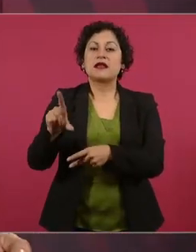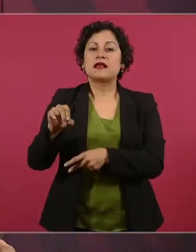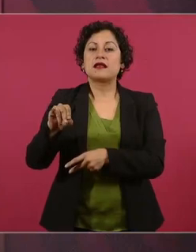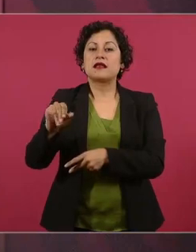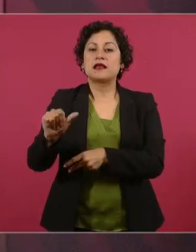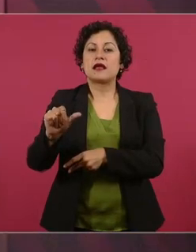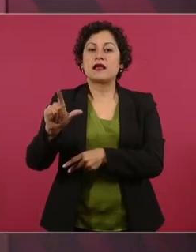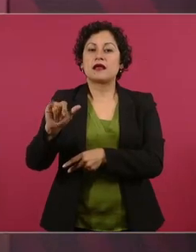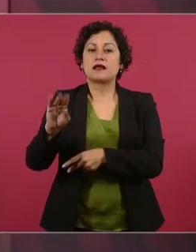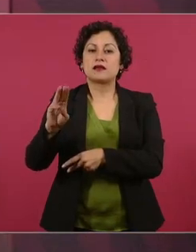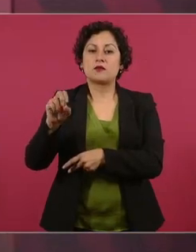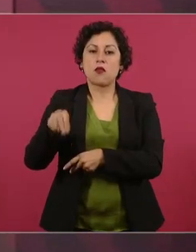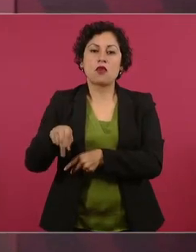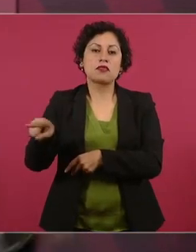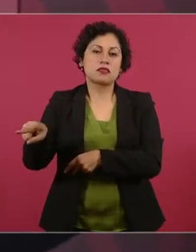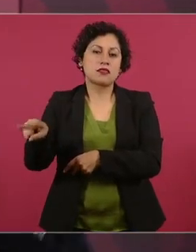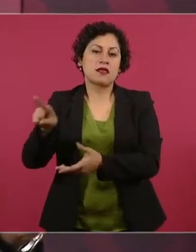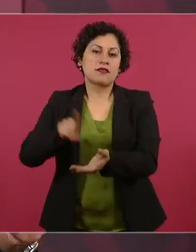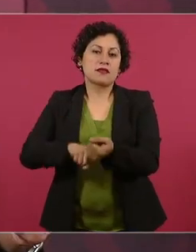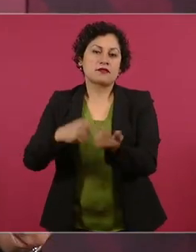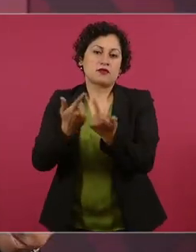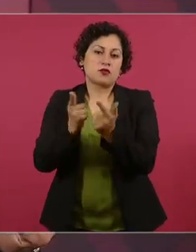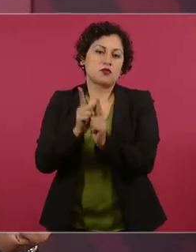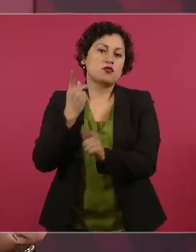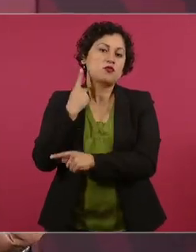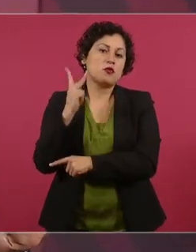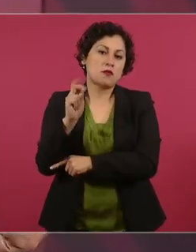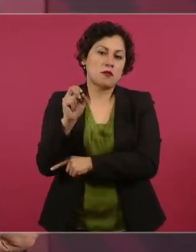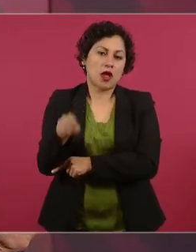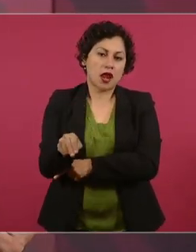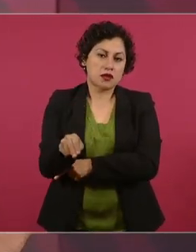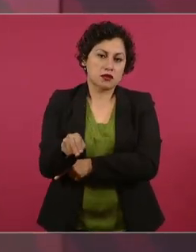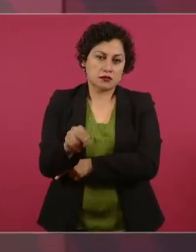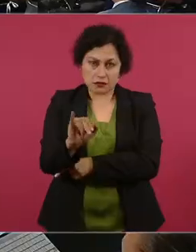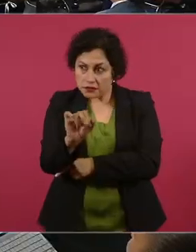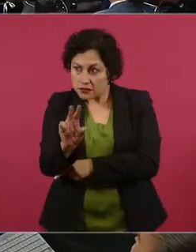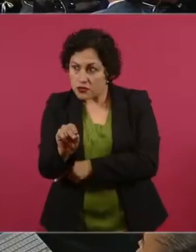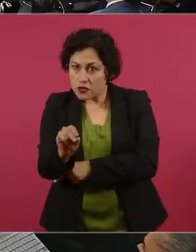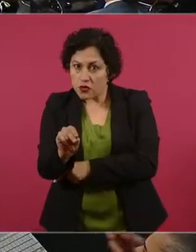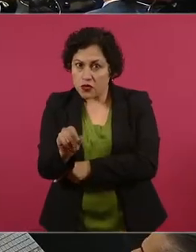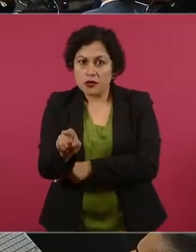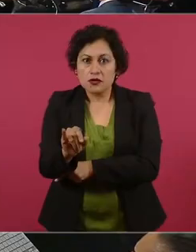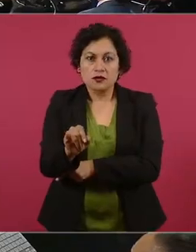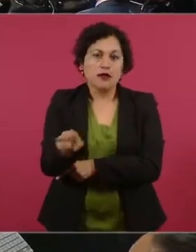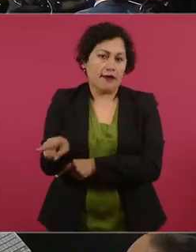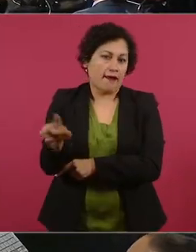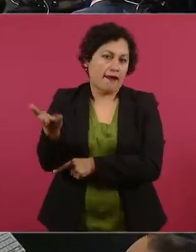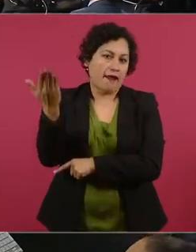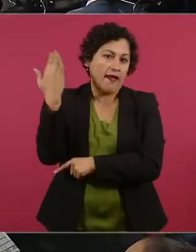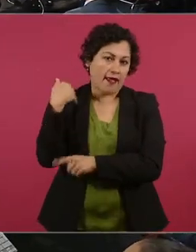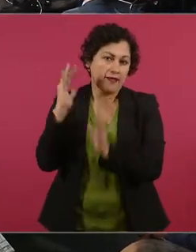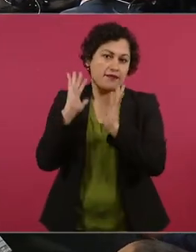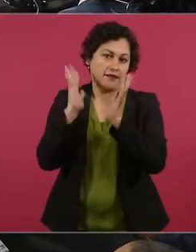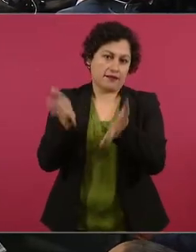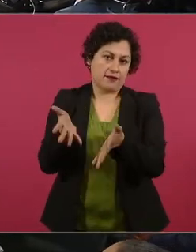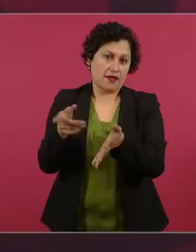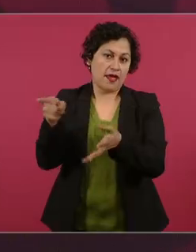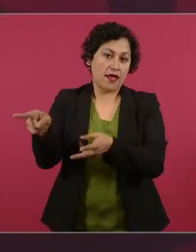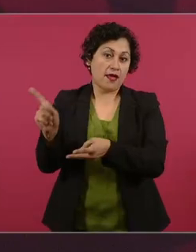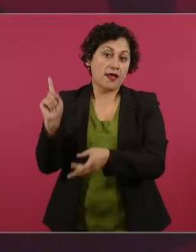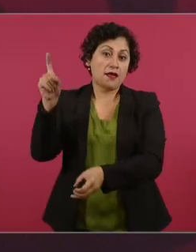¿no? O todavía no era. Ya estaba, era subsecretaria